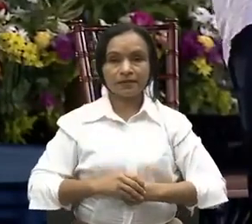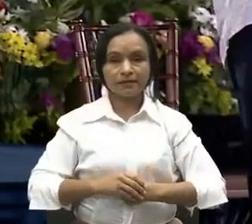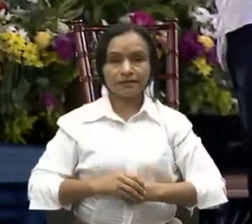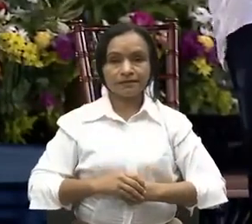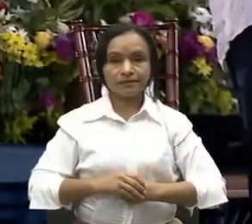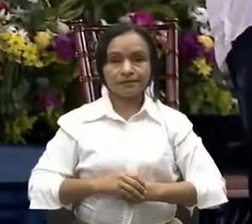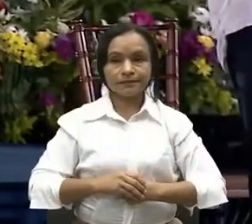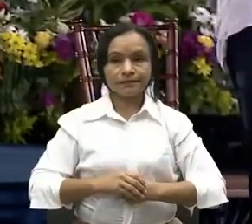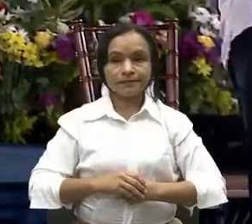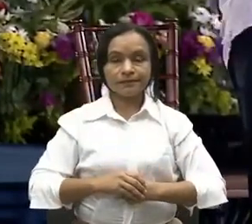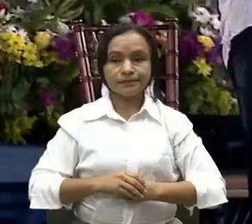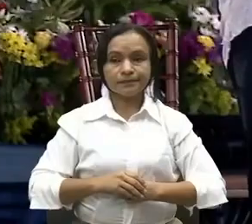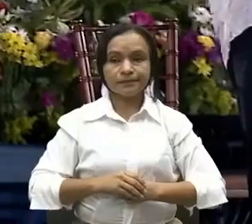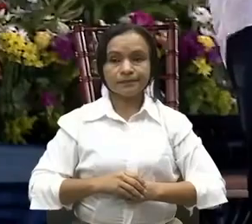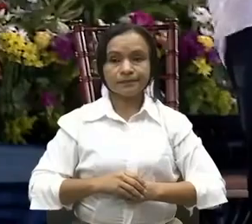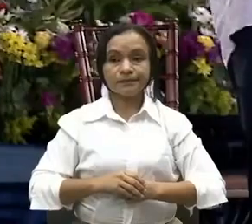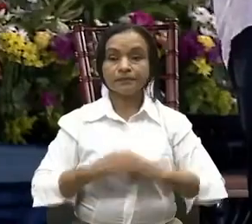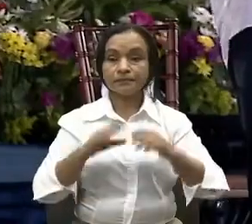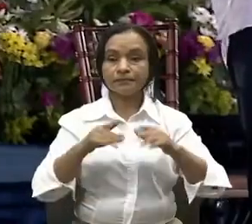falló